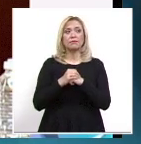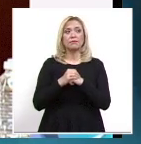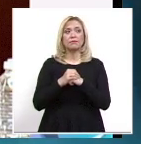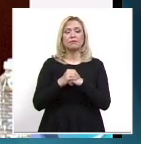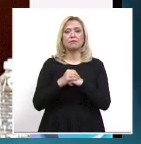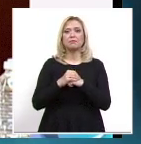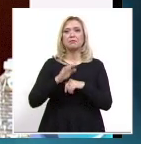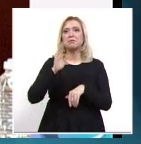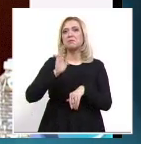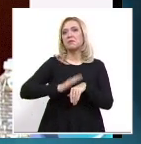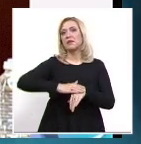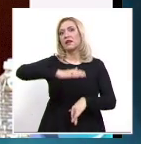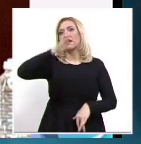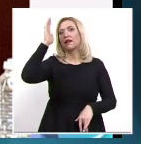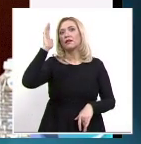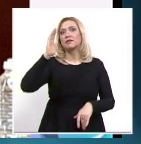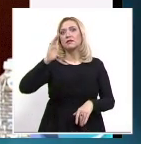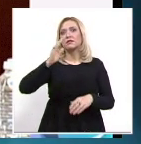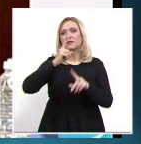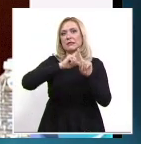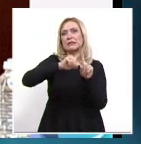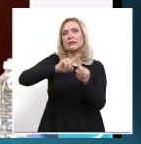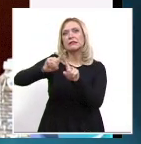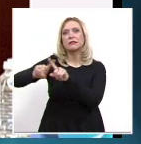con mayores dimensiones.